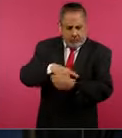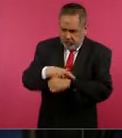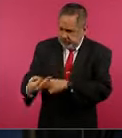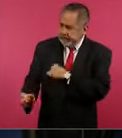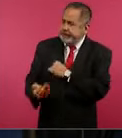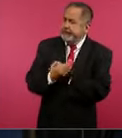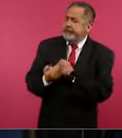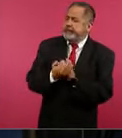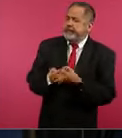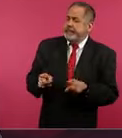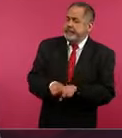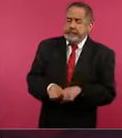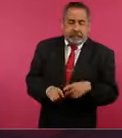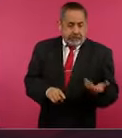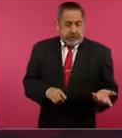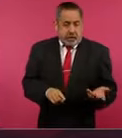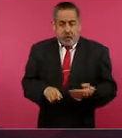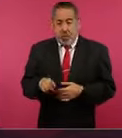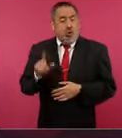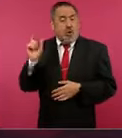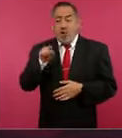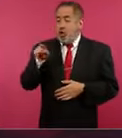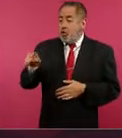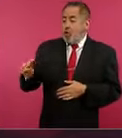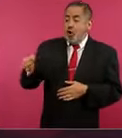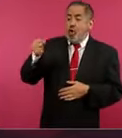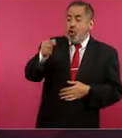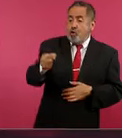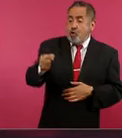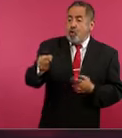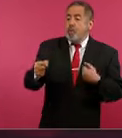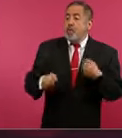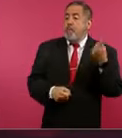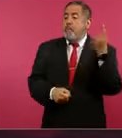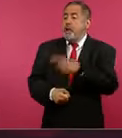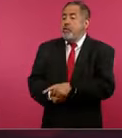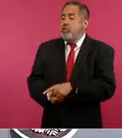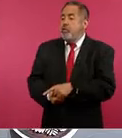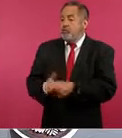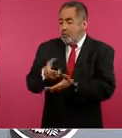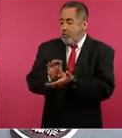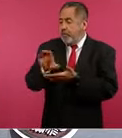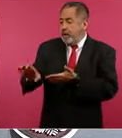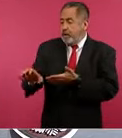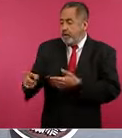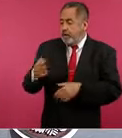para que al llegar la autoridad esté al servicio de la delincuencia.